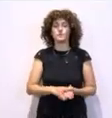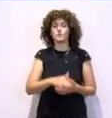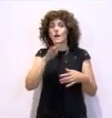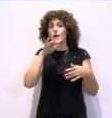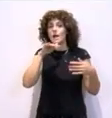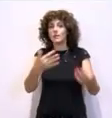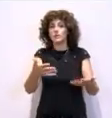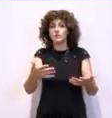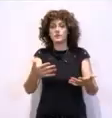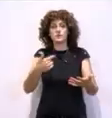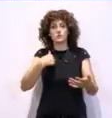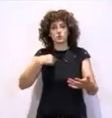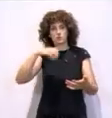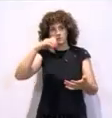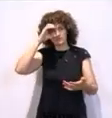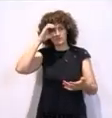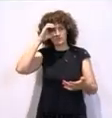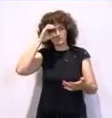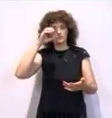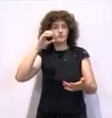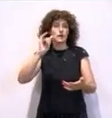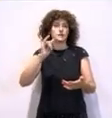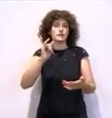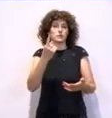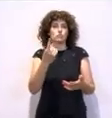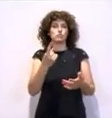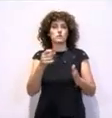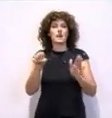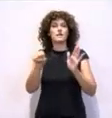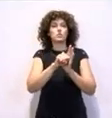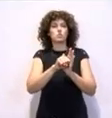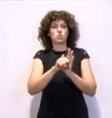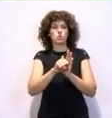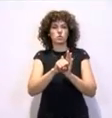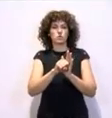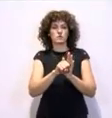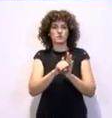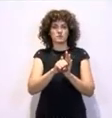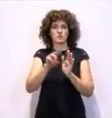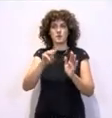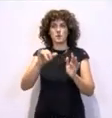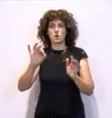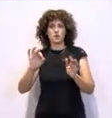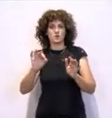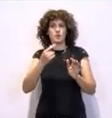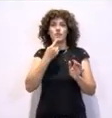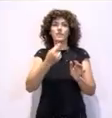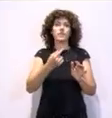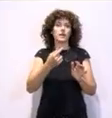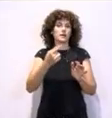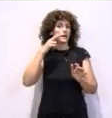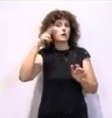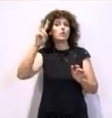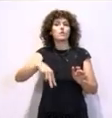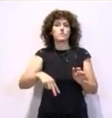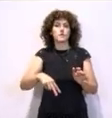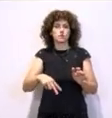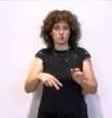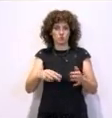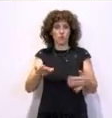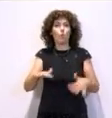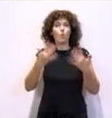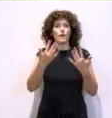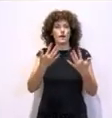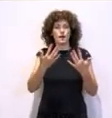también escuchábamos, había un artículo de Pío en el que hacía referencia, reconocimiento a esa huelga de hambre